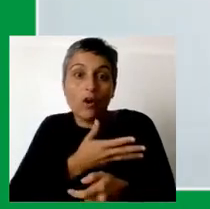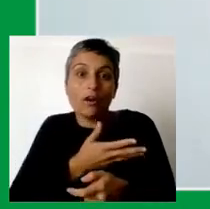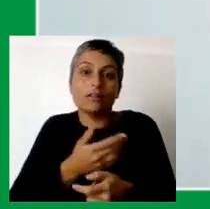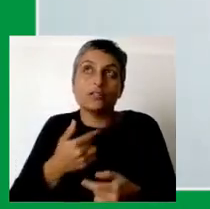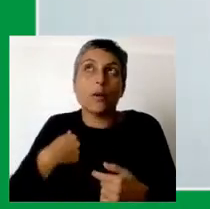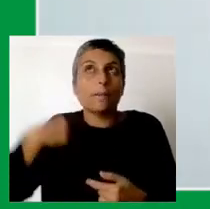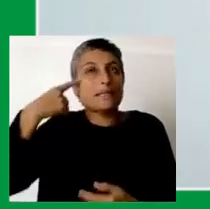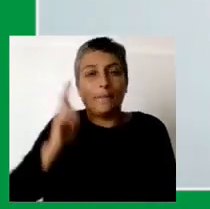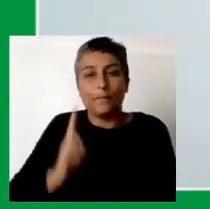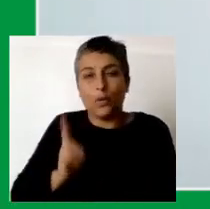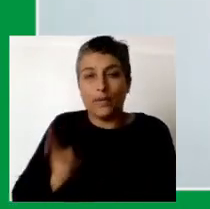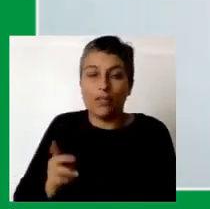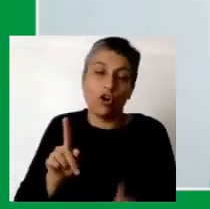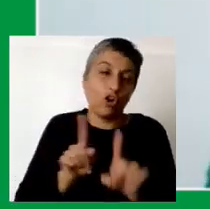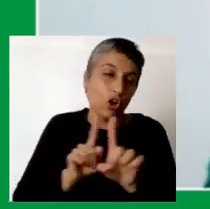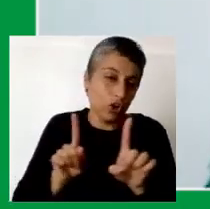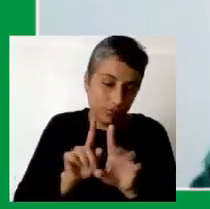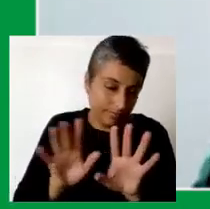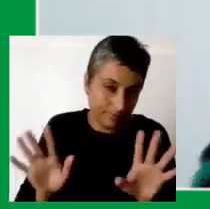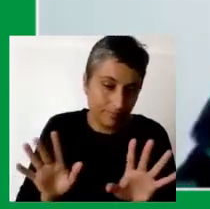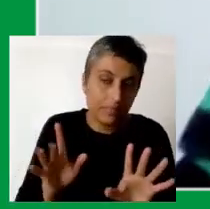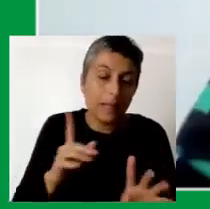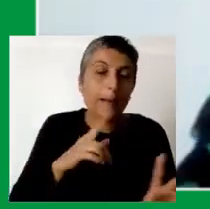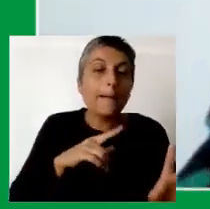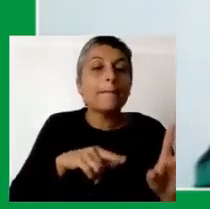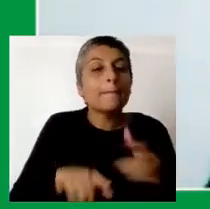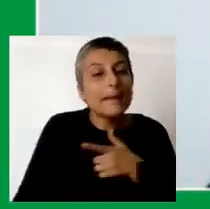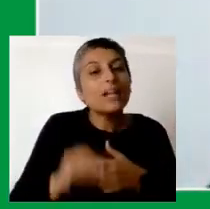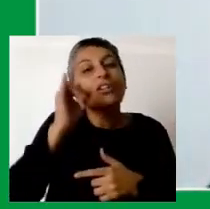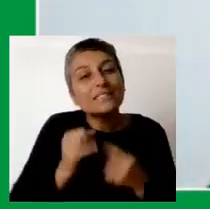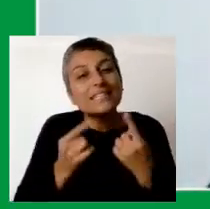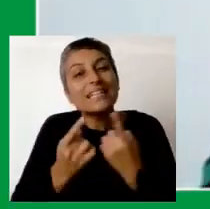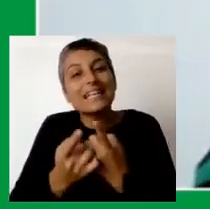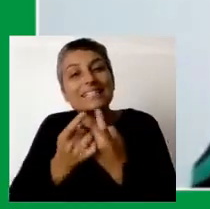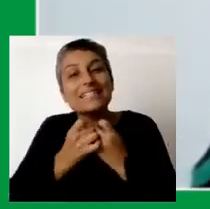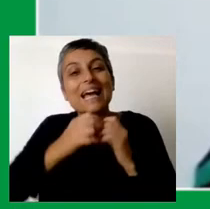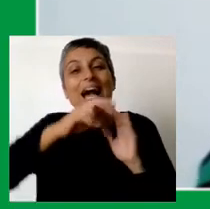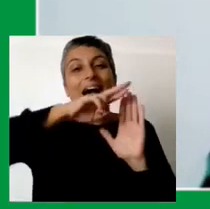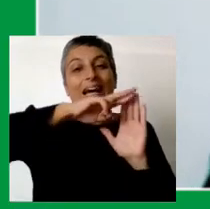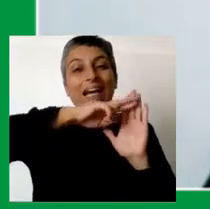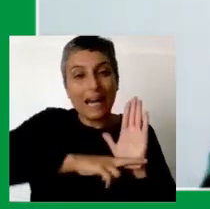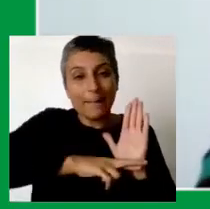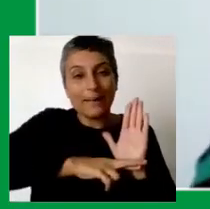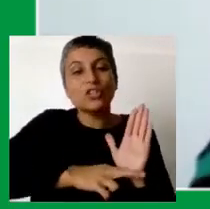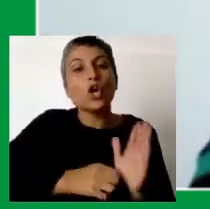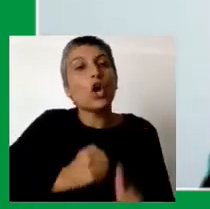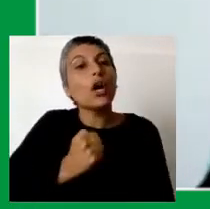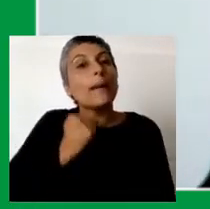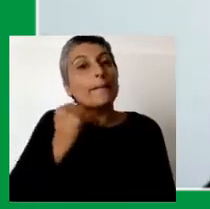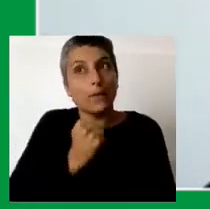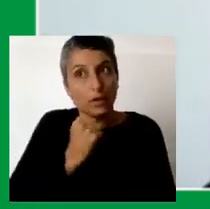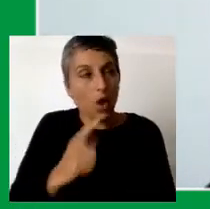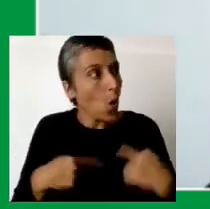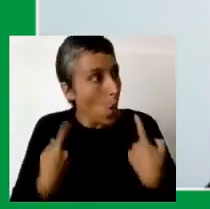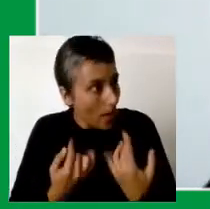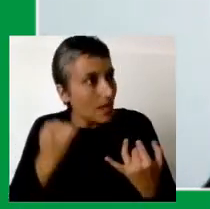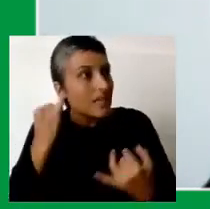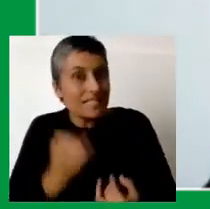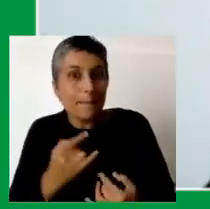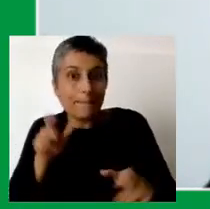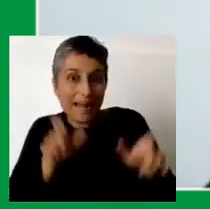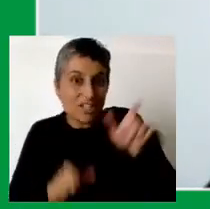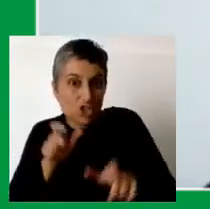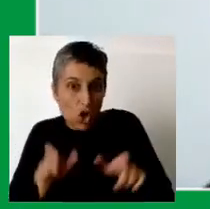prohibiría. Sí, se necesita una regulación importante, y ahí sí tenemos que presionar nosotros como